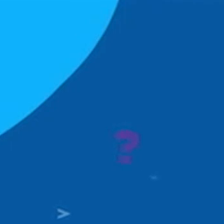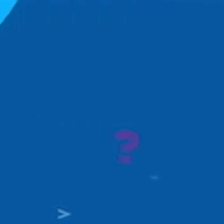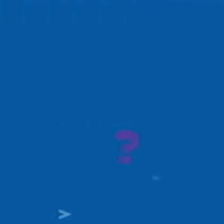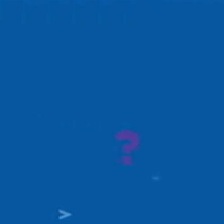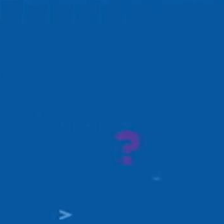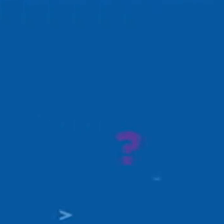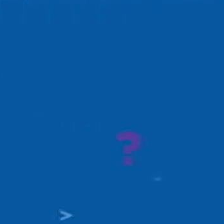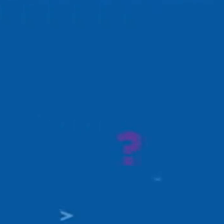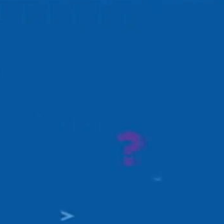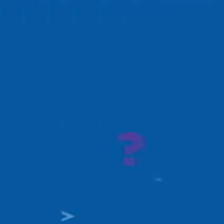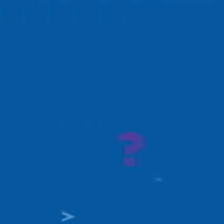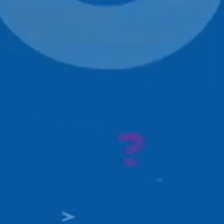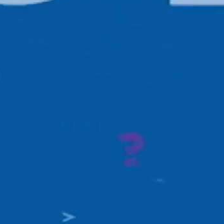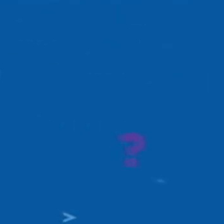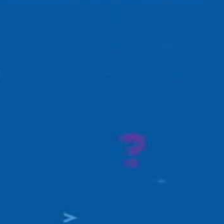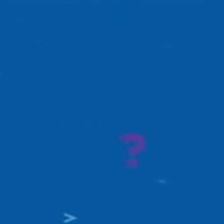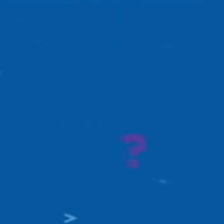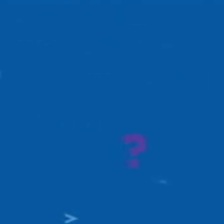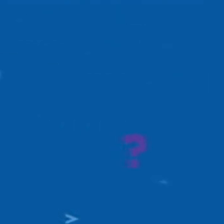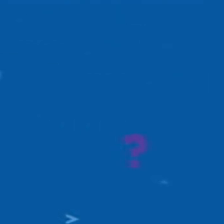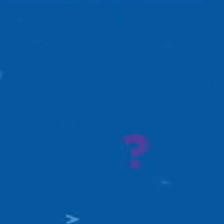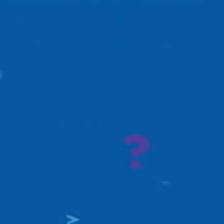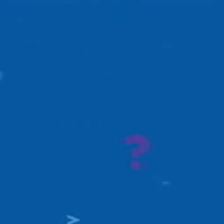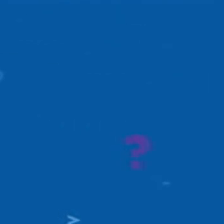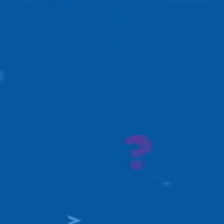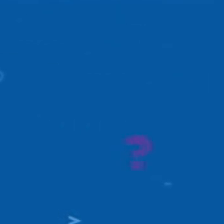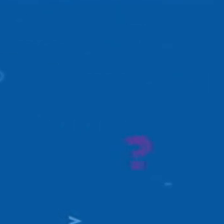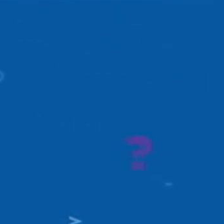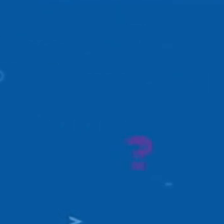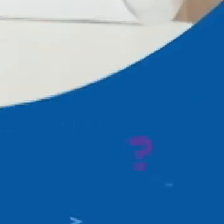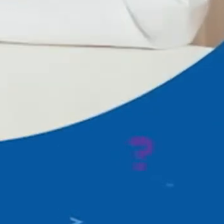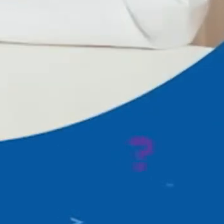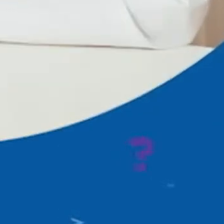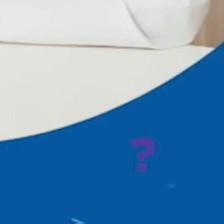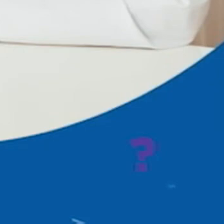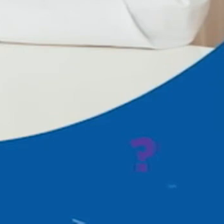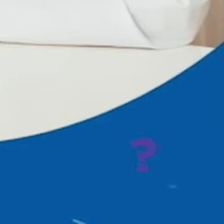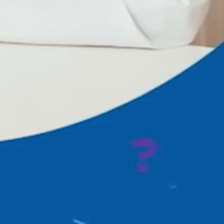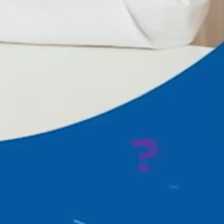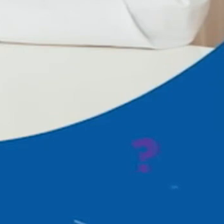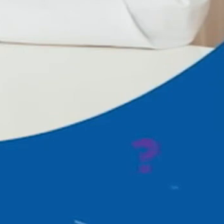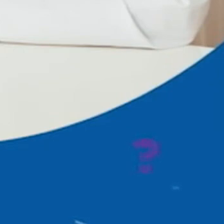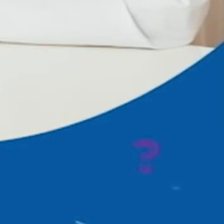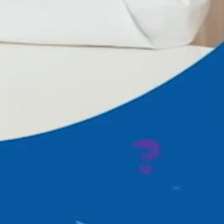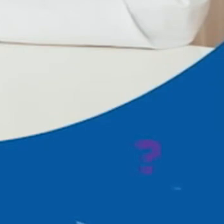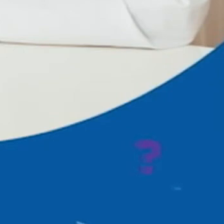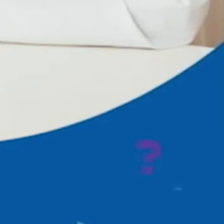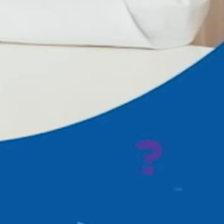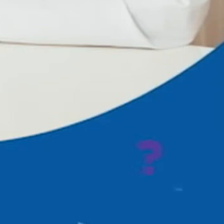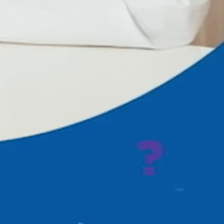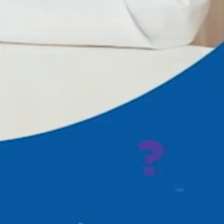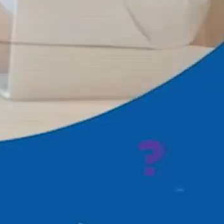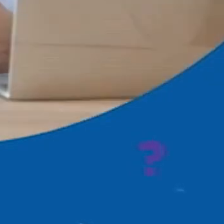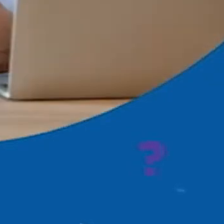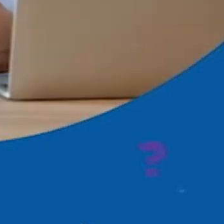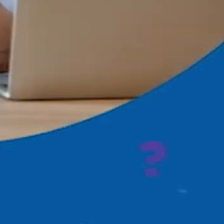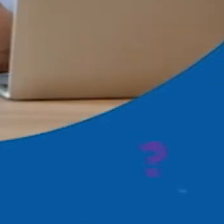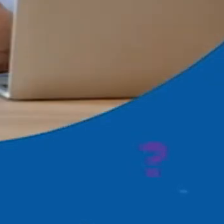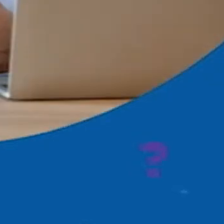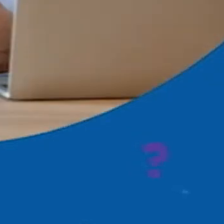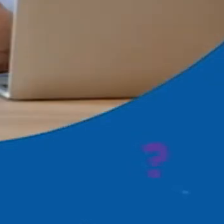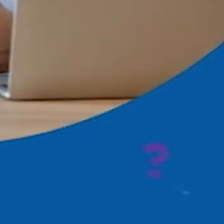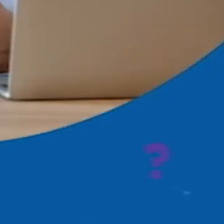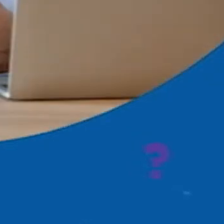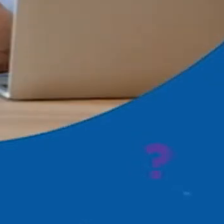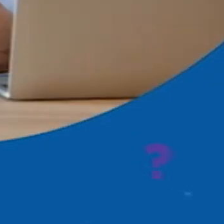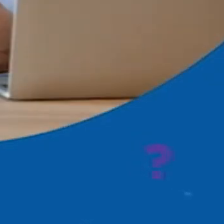¿Tenés preguntas sobre salud? Aquí encontrarás las respuestas. Los lunes tendrás una cita con un especialista que responderá en vivo todas